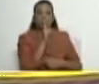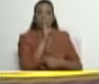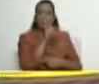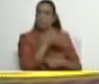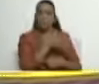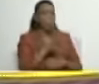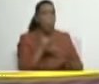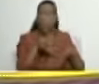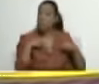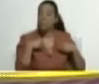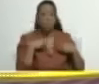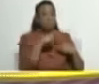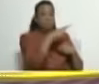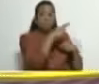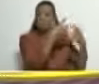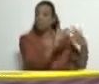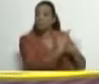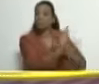totalmente inaceptable.